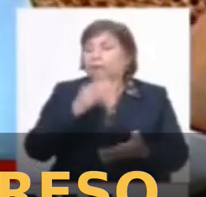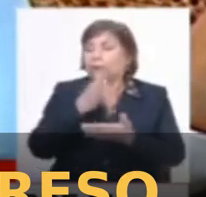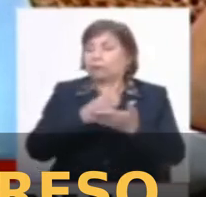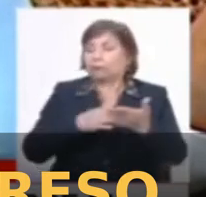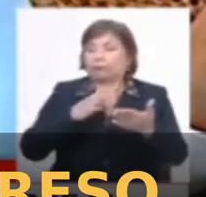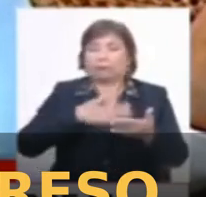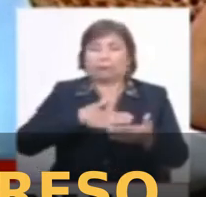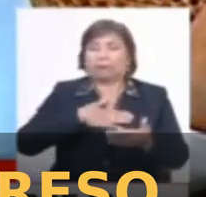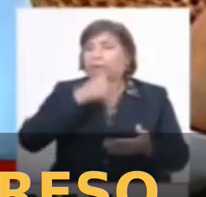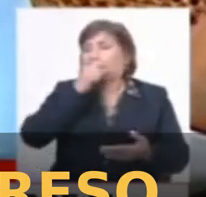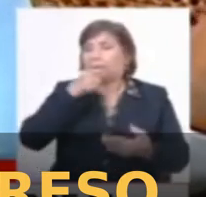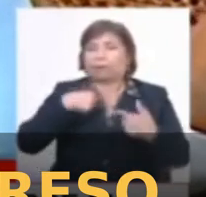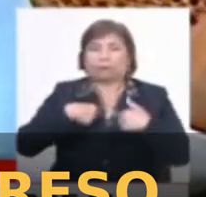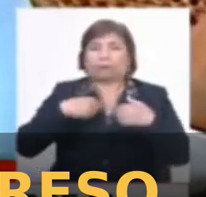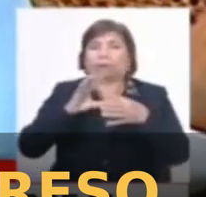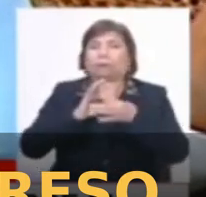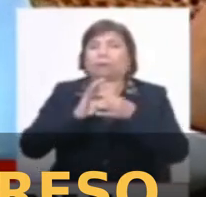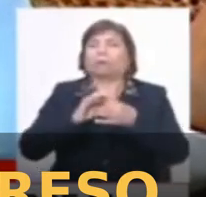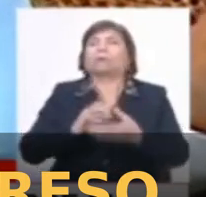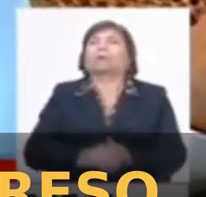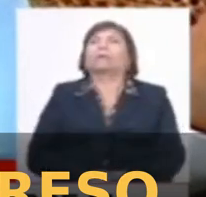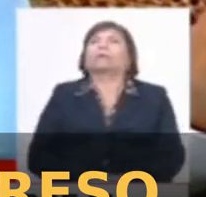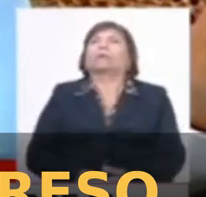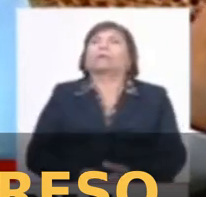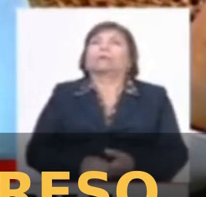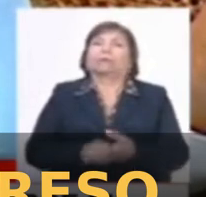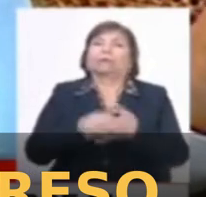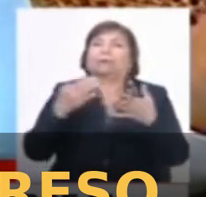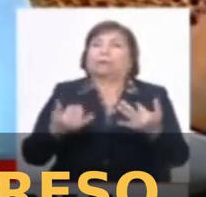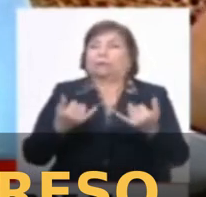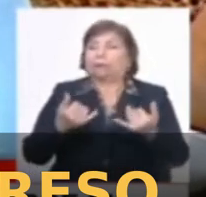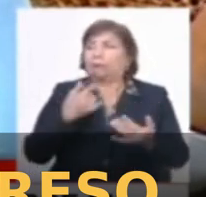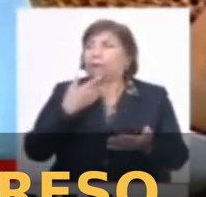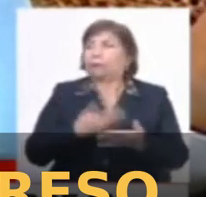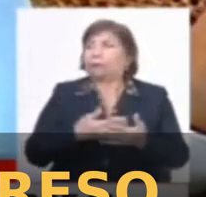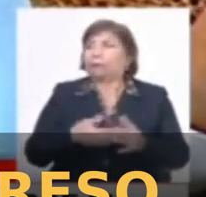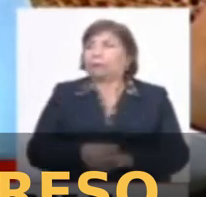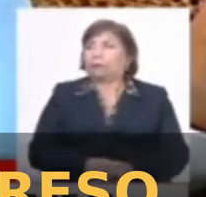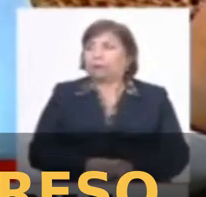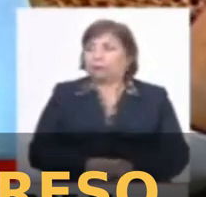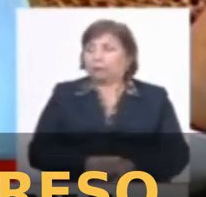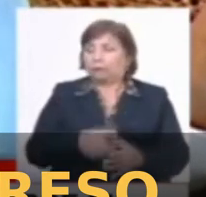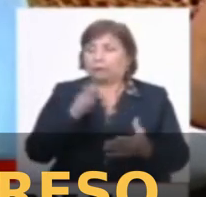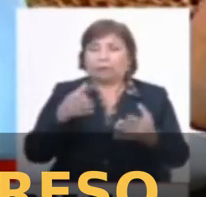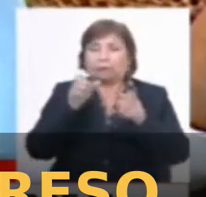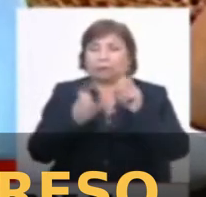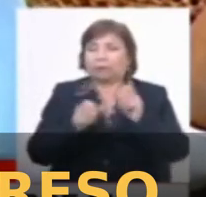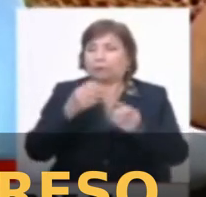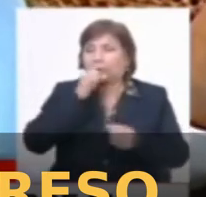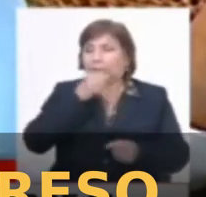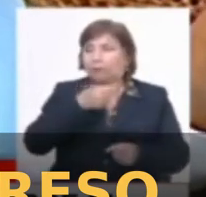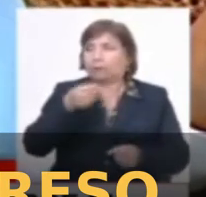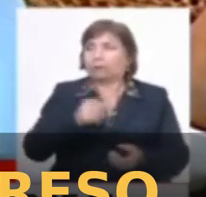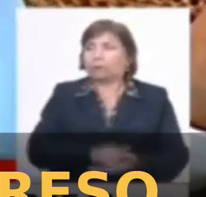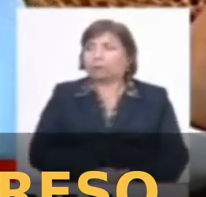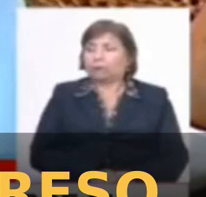mi declaración, de mi colaboración y ahora pues ubicado por los periodistas y ya es de opinión pública